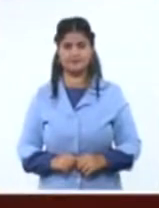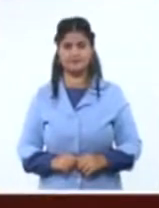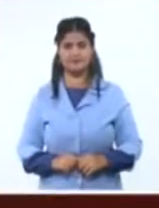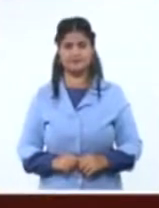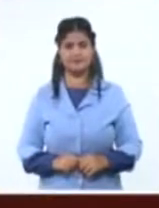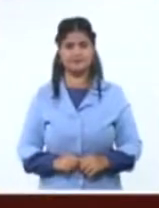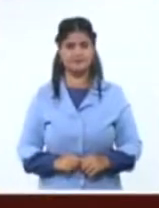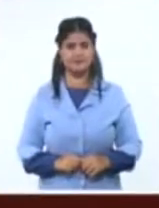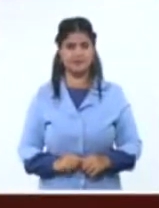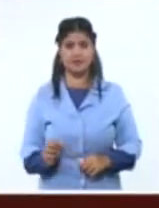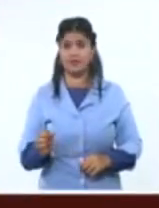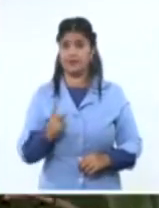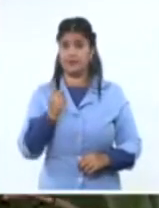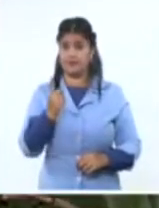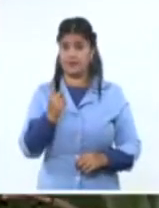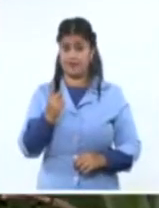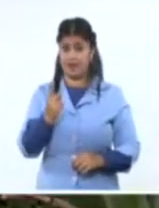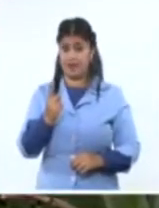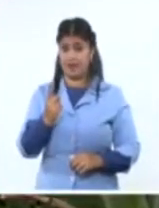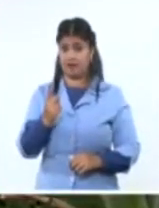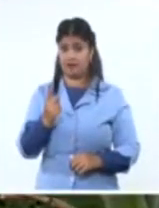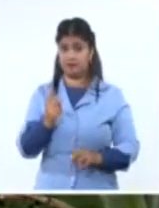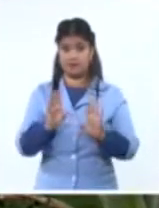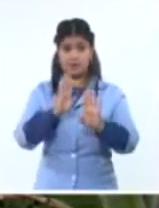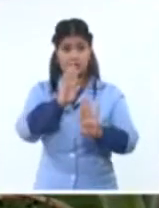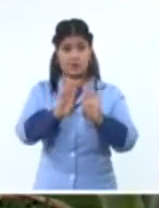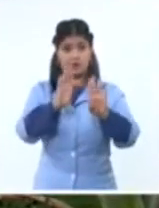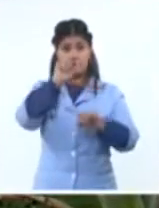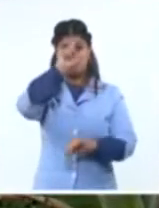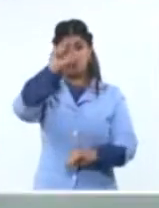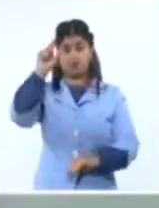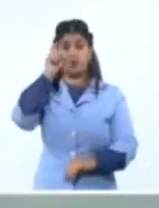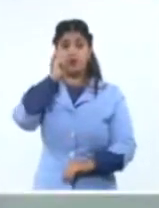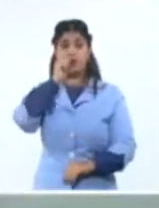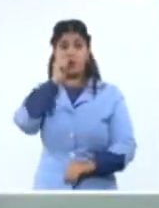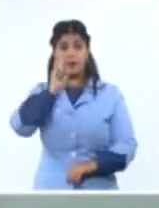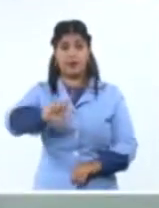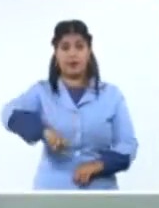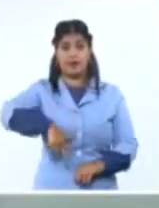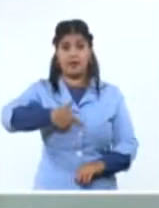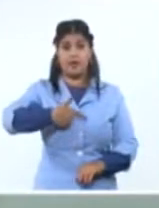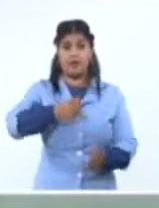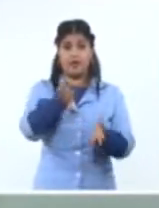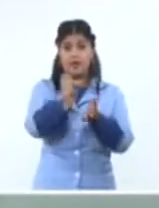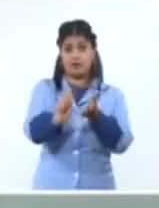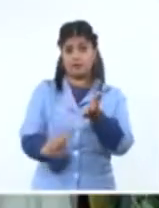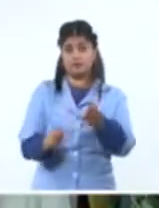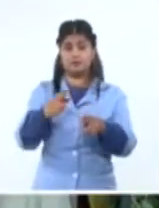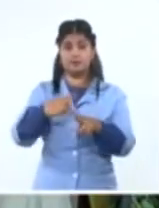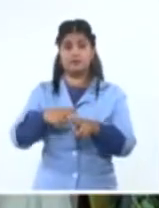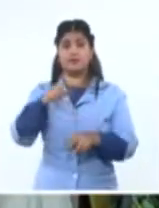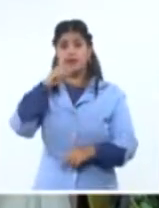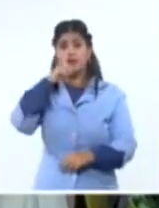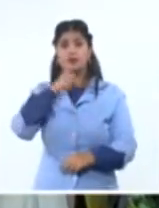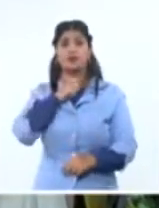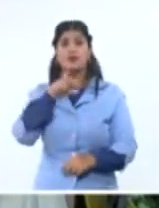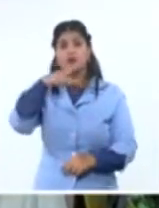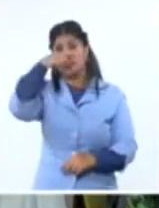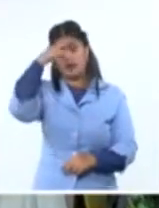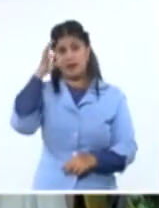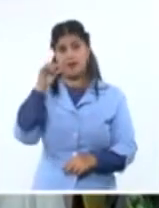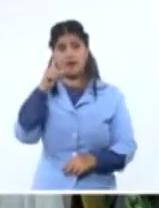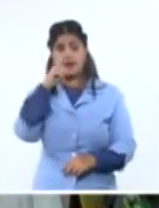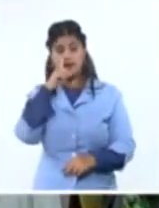En la primera galería rural de Cuba, del artista de la plástica Nelson Domínguez, ubicada en las tierras del Jovero, predio del grupo de teatro